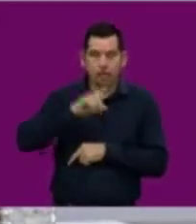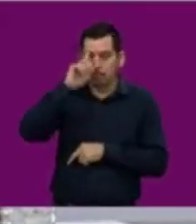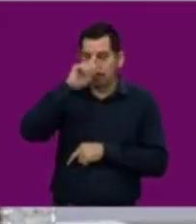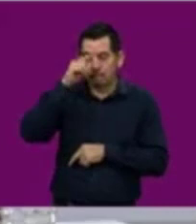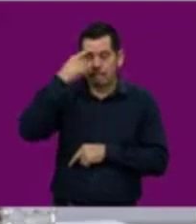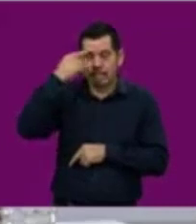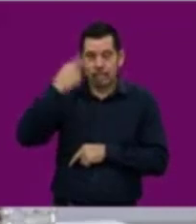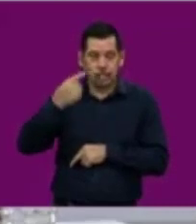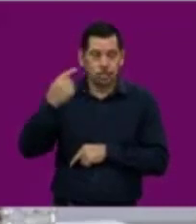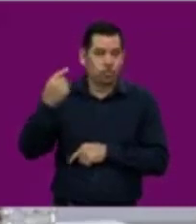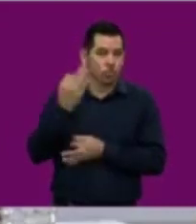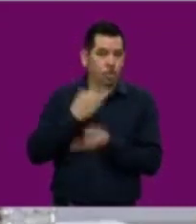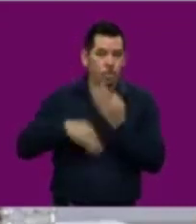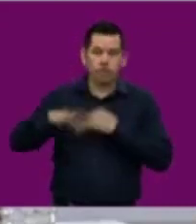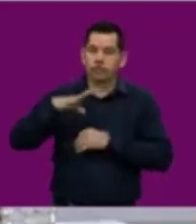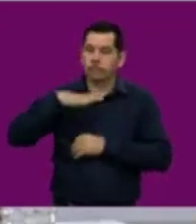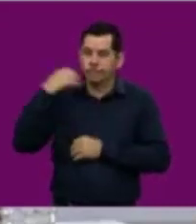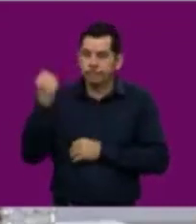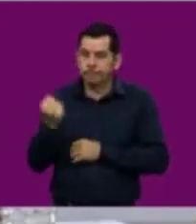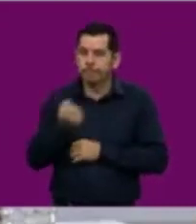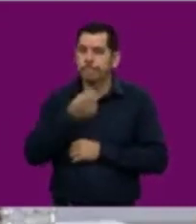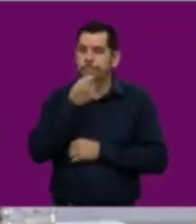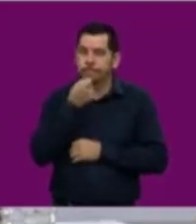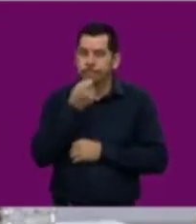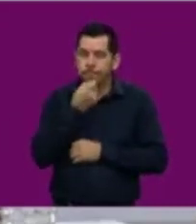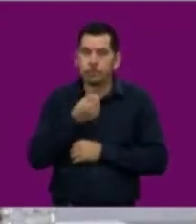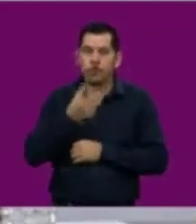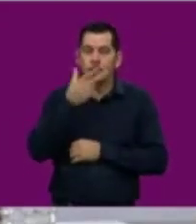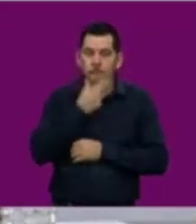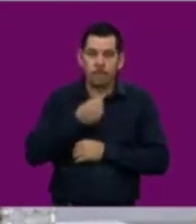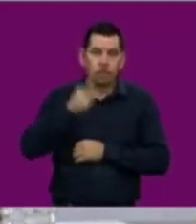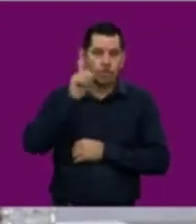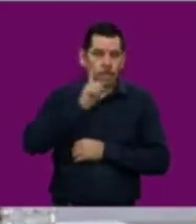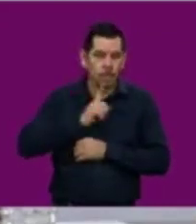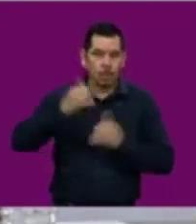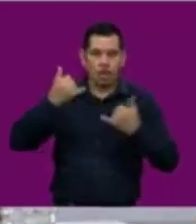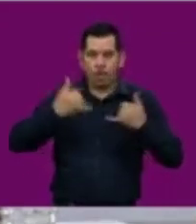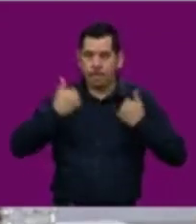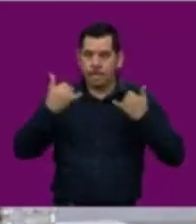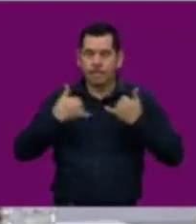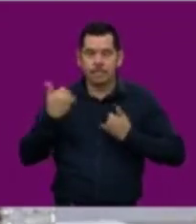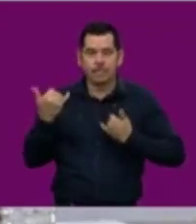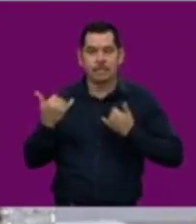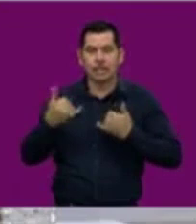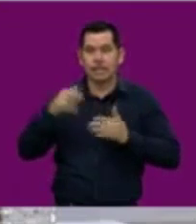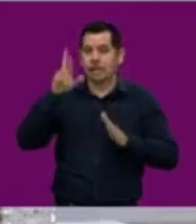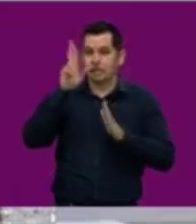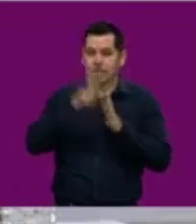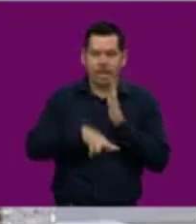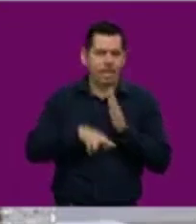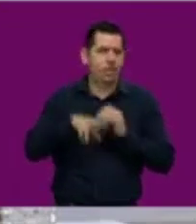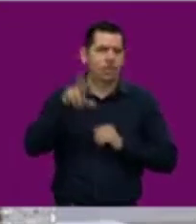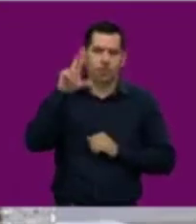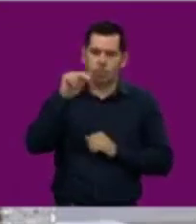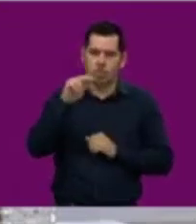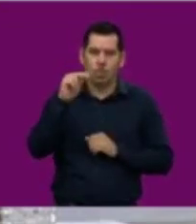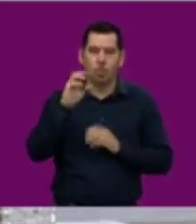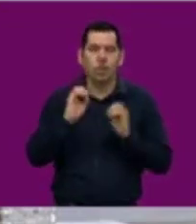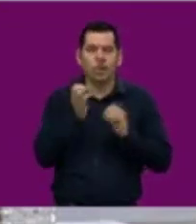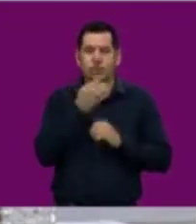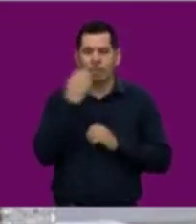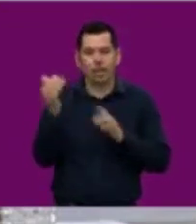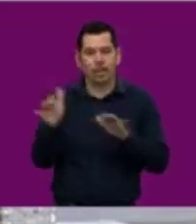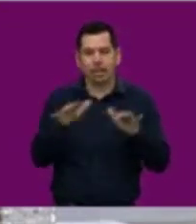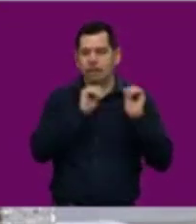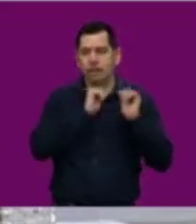de que ninguna niña niño o adolescente se quede atrás o se quede fuera por una razón muy